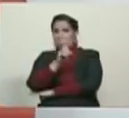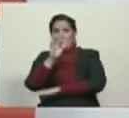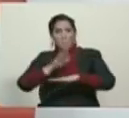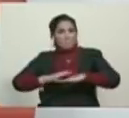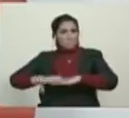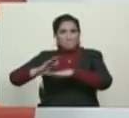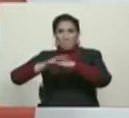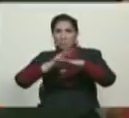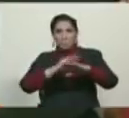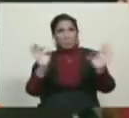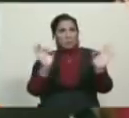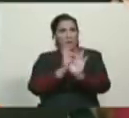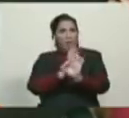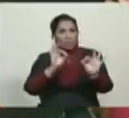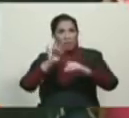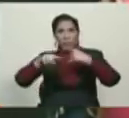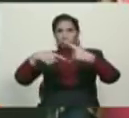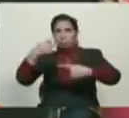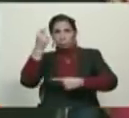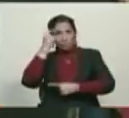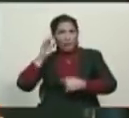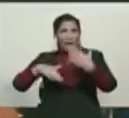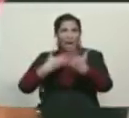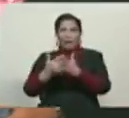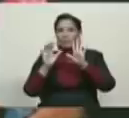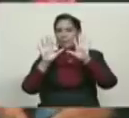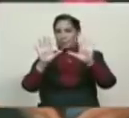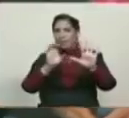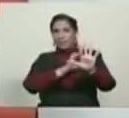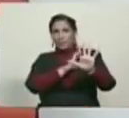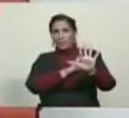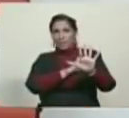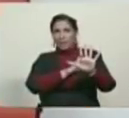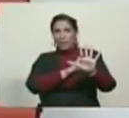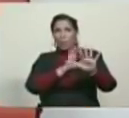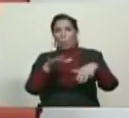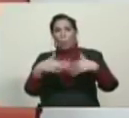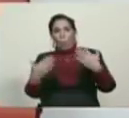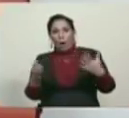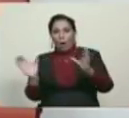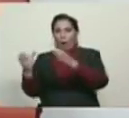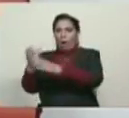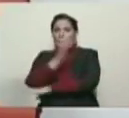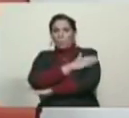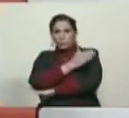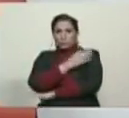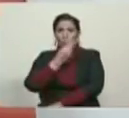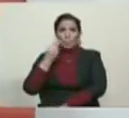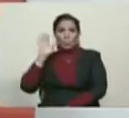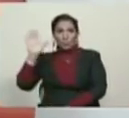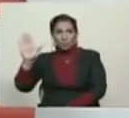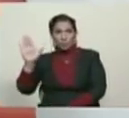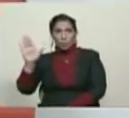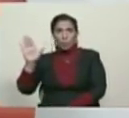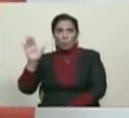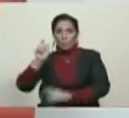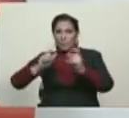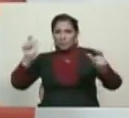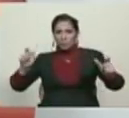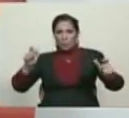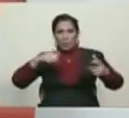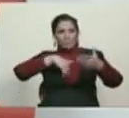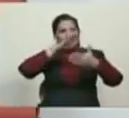subsiguientes hasta el 10, cuando la derecha le prometió a su gente, le hizo promesas, le pintó